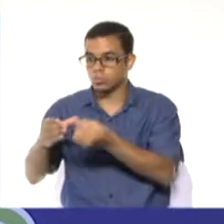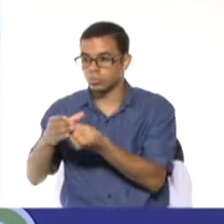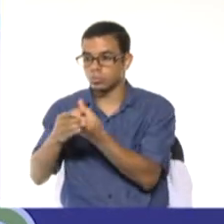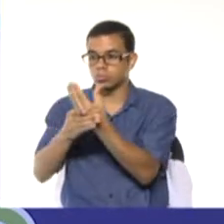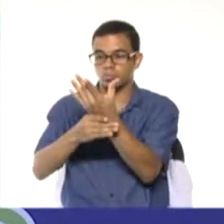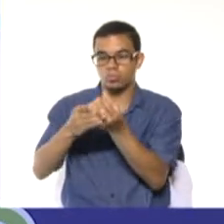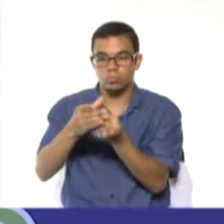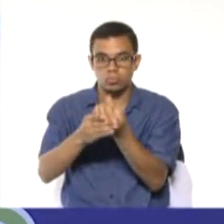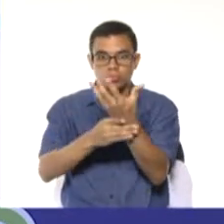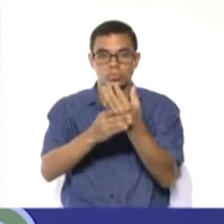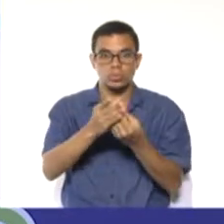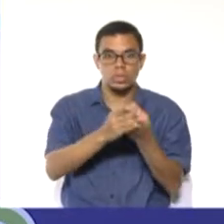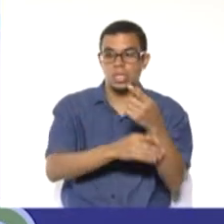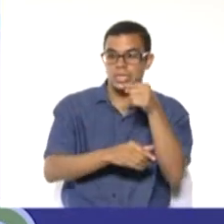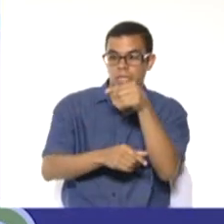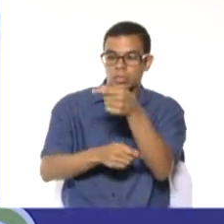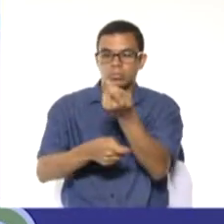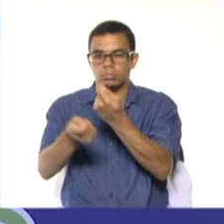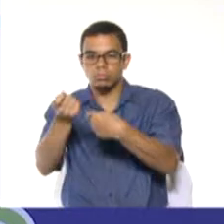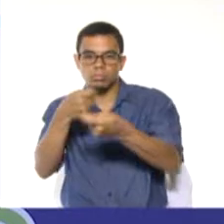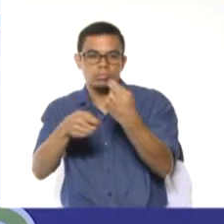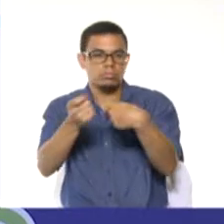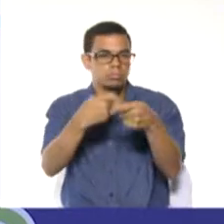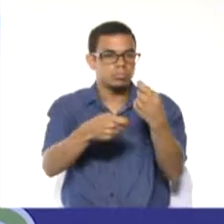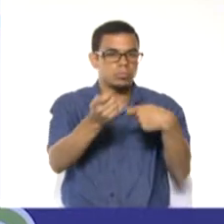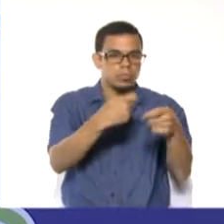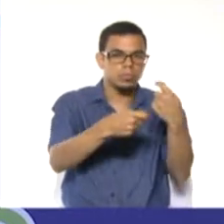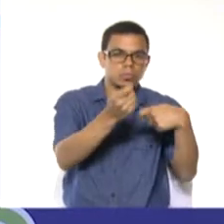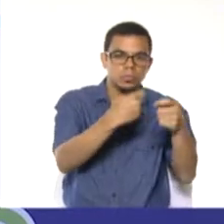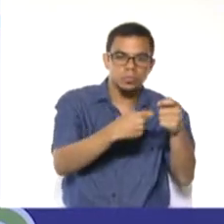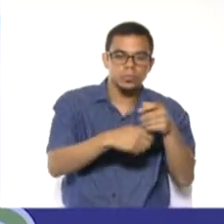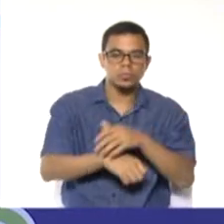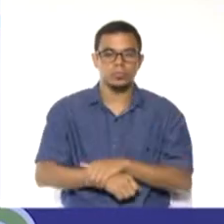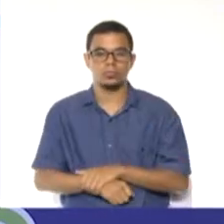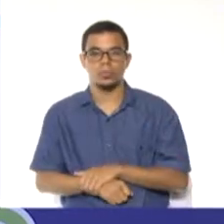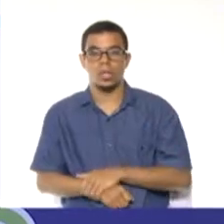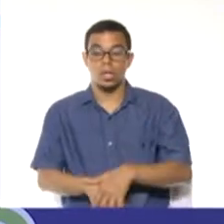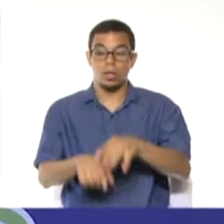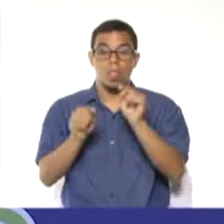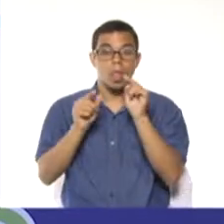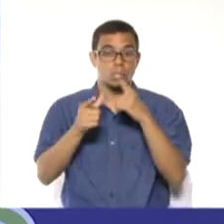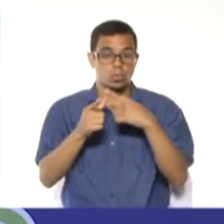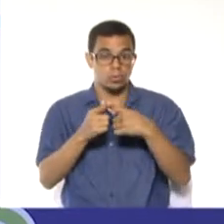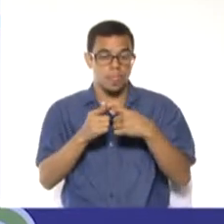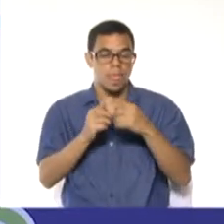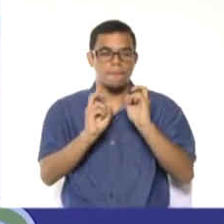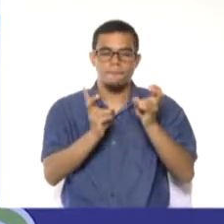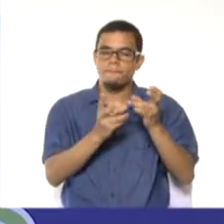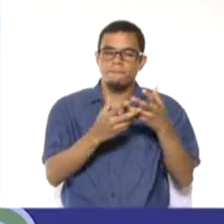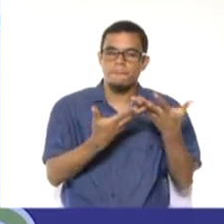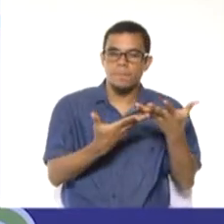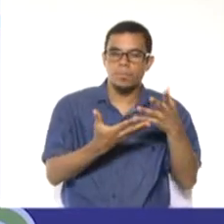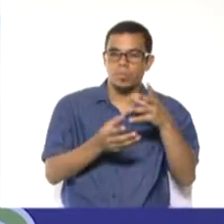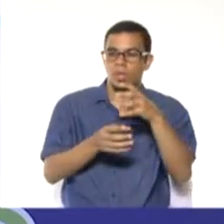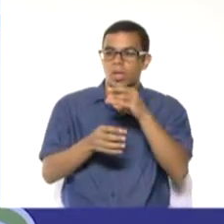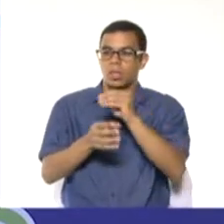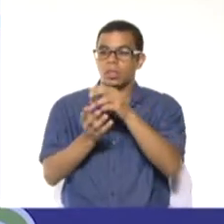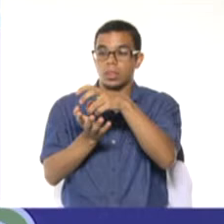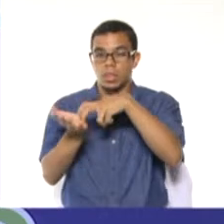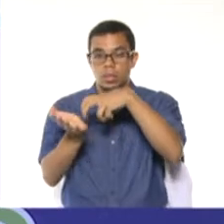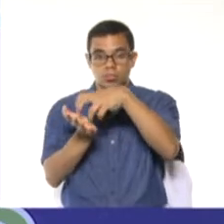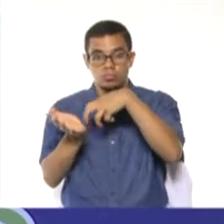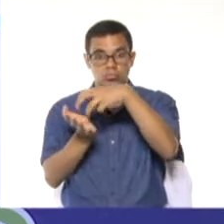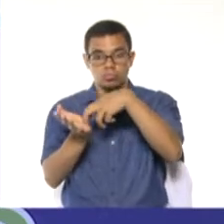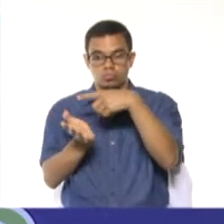los podamos comercializar. La agroecología es muy importante porque los alimentos que nosotros vamos